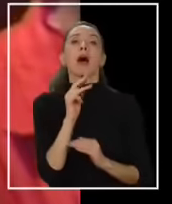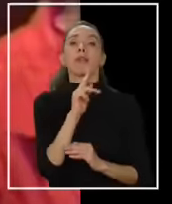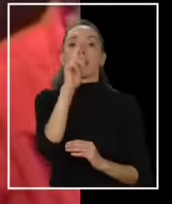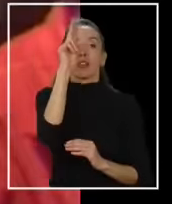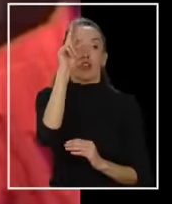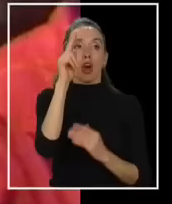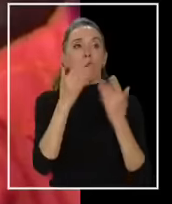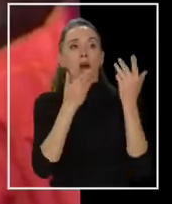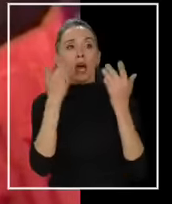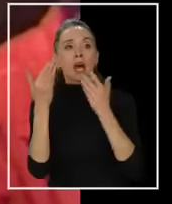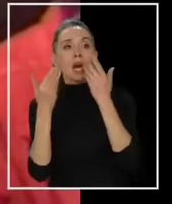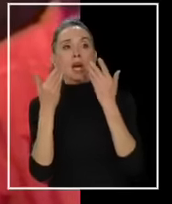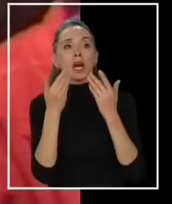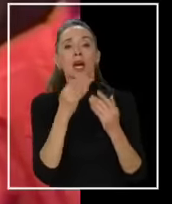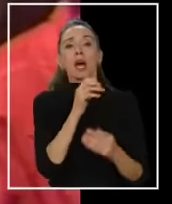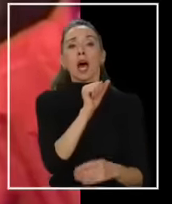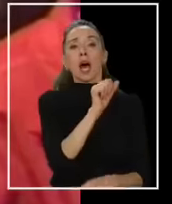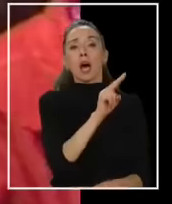nuestra.